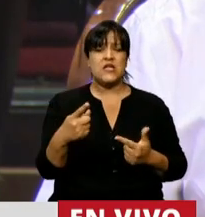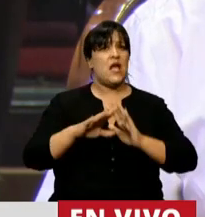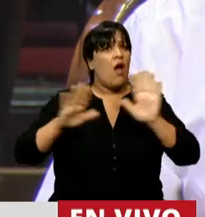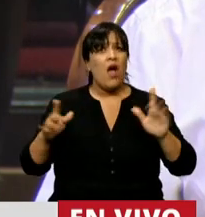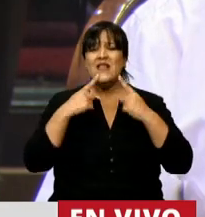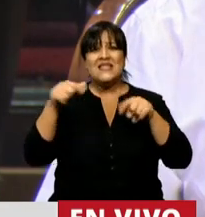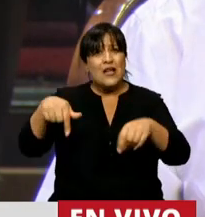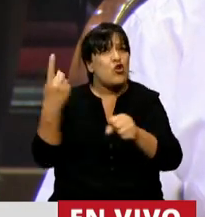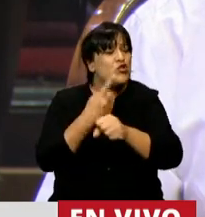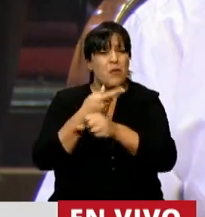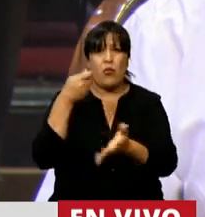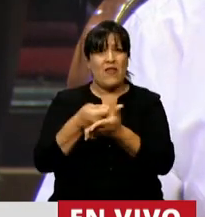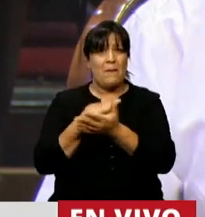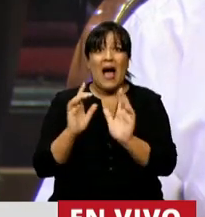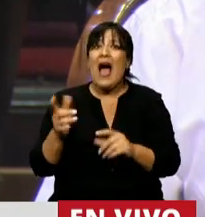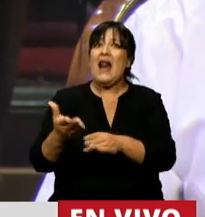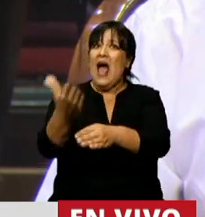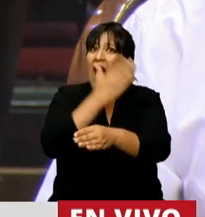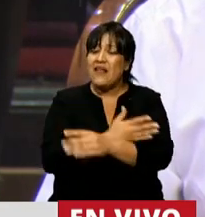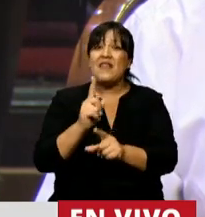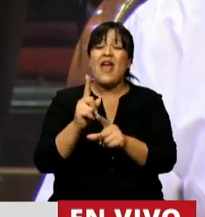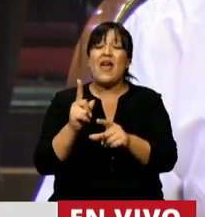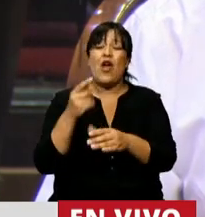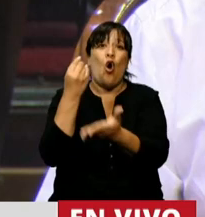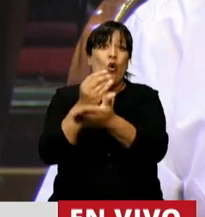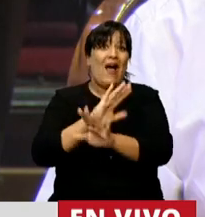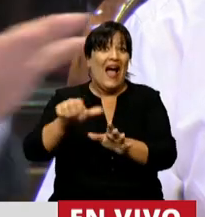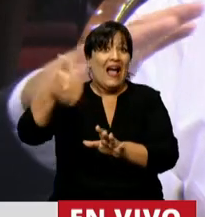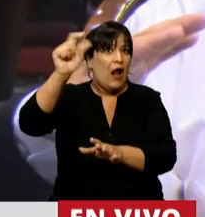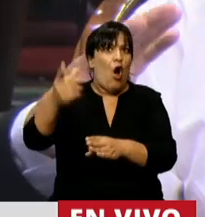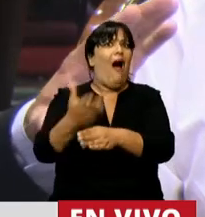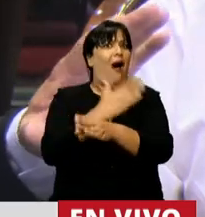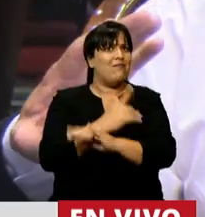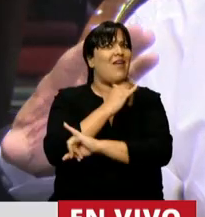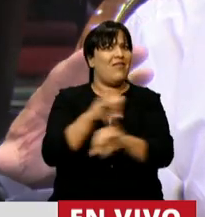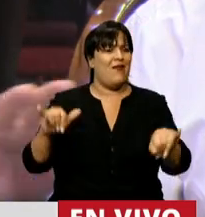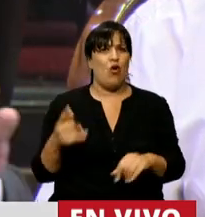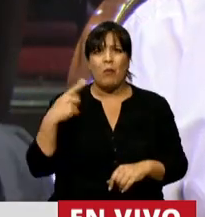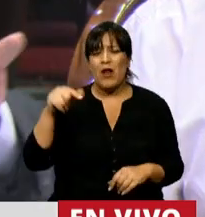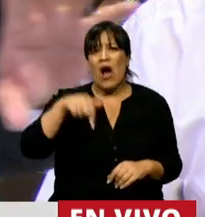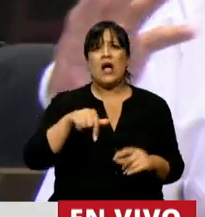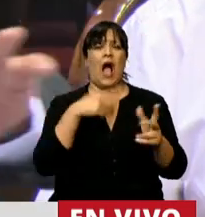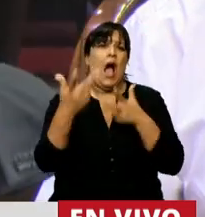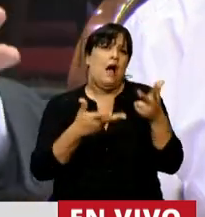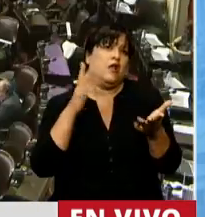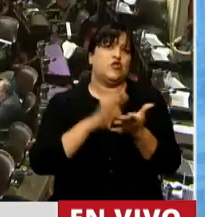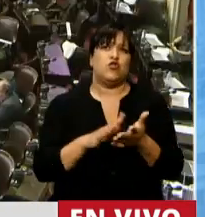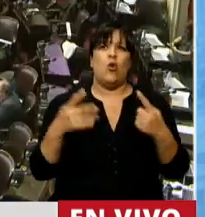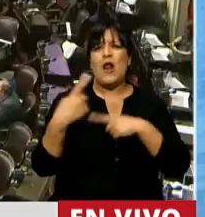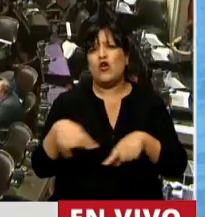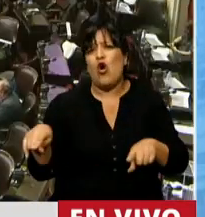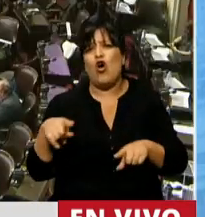señores, esto no se puede pagar. Lo alertó antes de ser gobierno. Ahora acá no se habla de nada más que de espejitos de